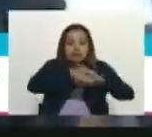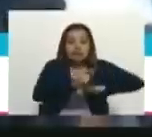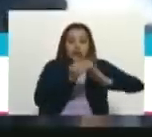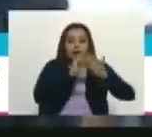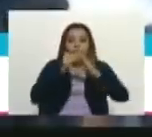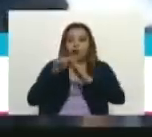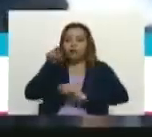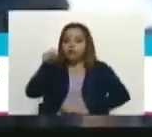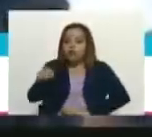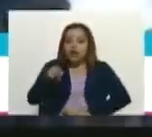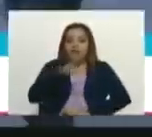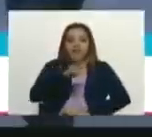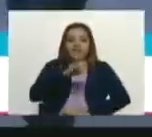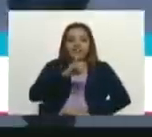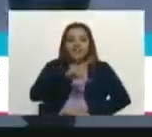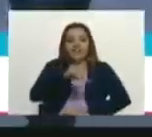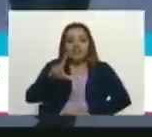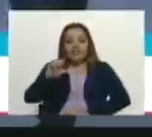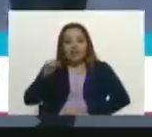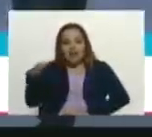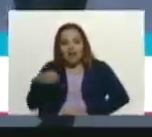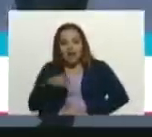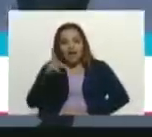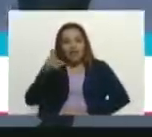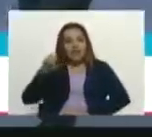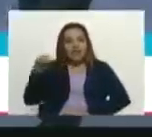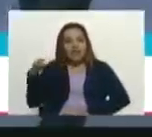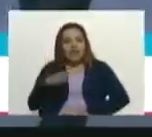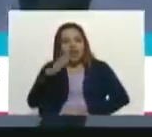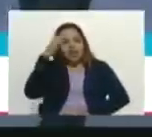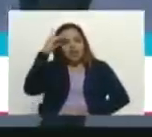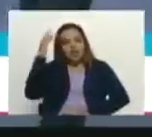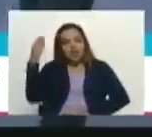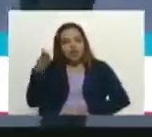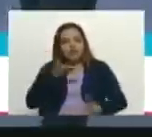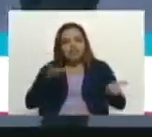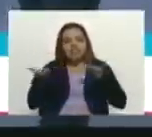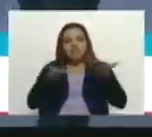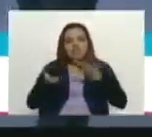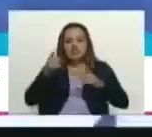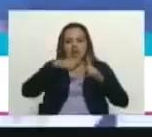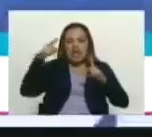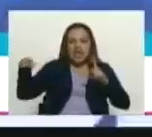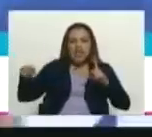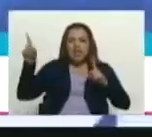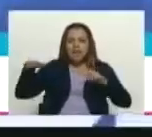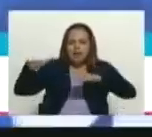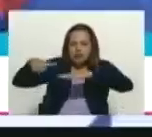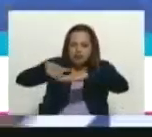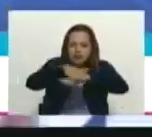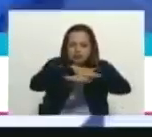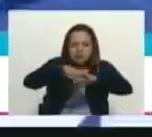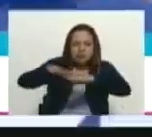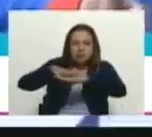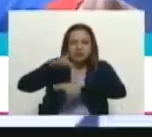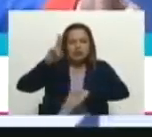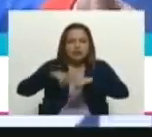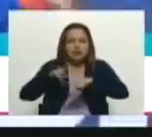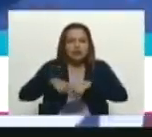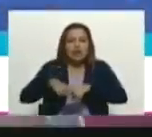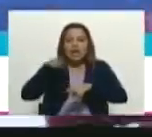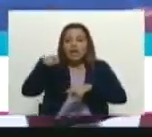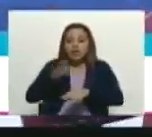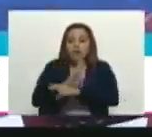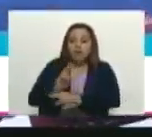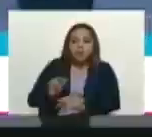de Dios y del servicio eléctrico y el asfaltado, y en menos de lo que canta un gallo, eso va a tener todo por instrucciones